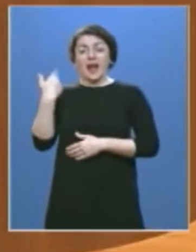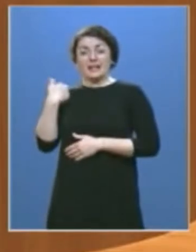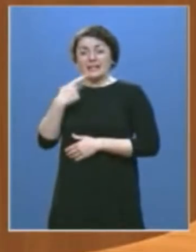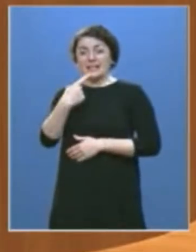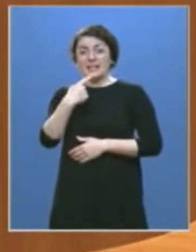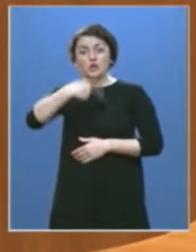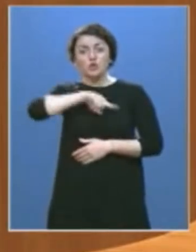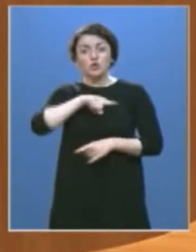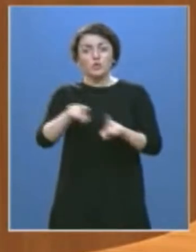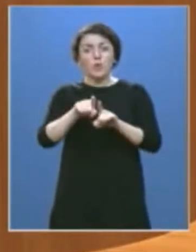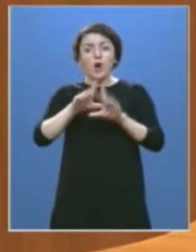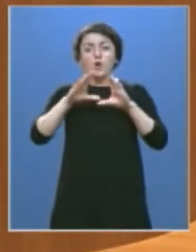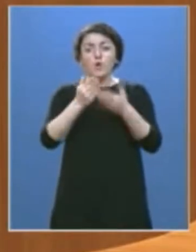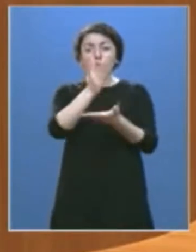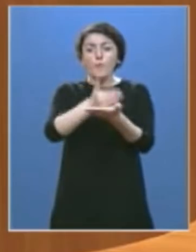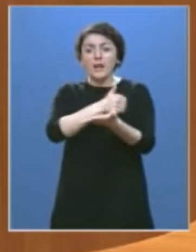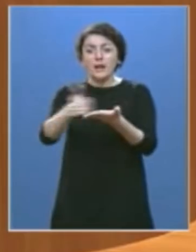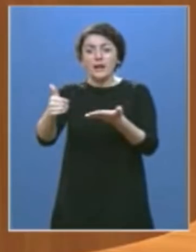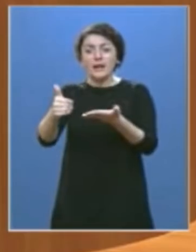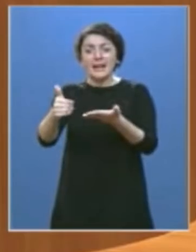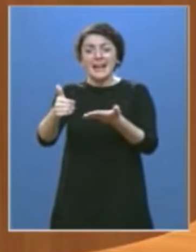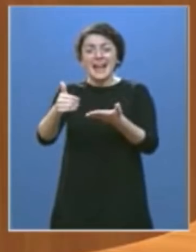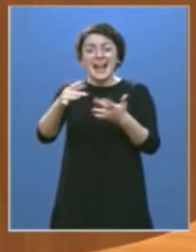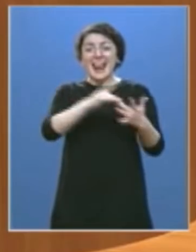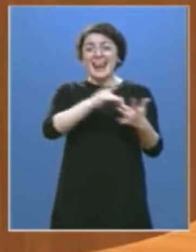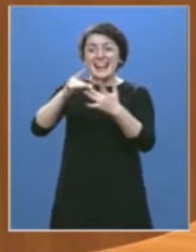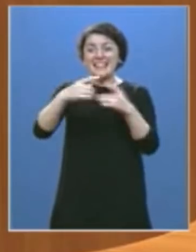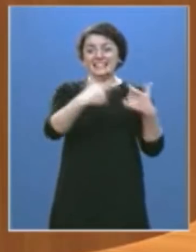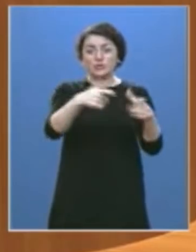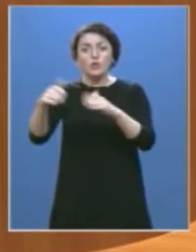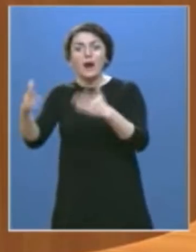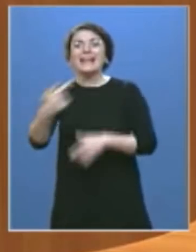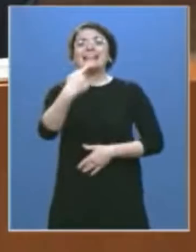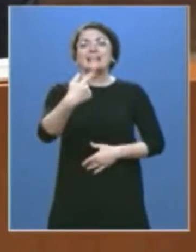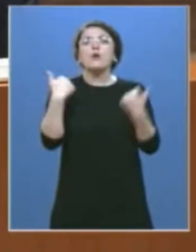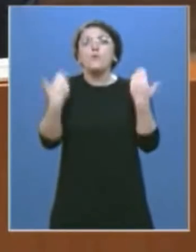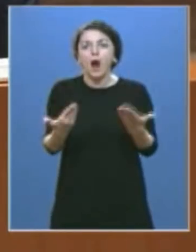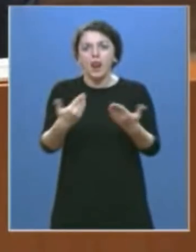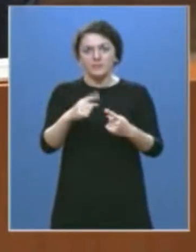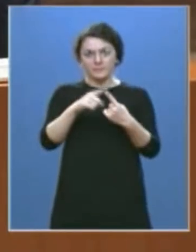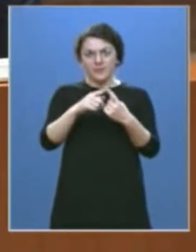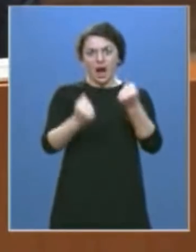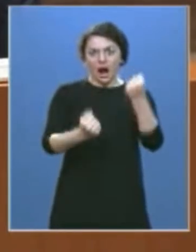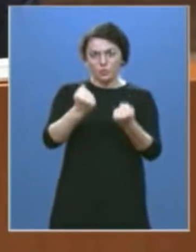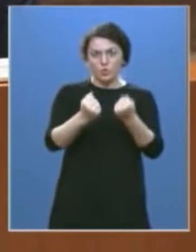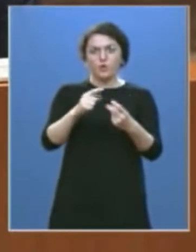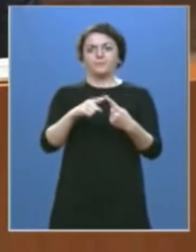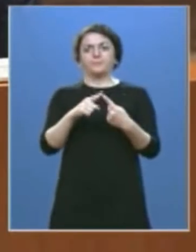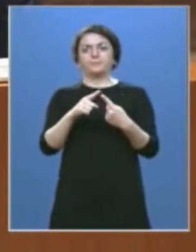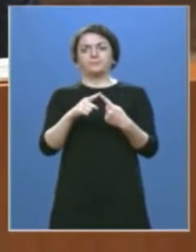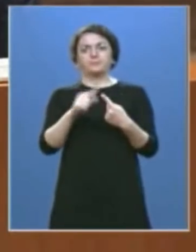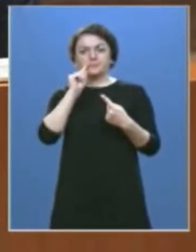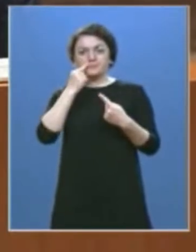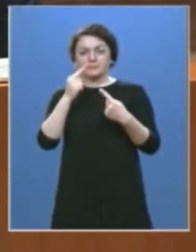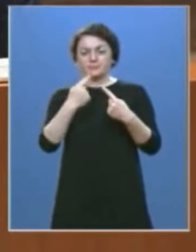Somos unha comunidade autónoma líder en varios sectores. Quero que me digan cuáles. Automoción con as